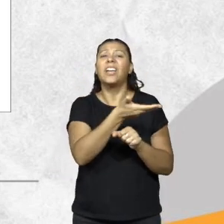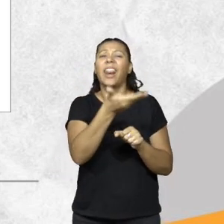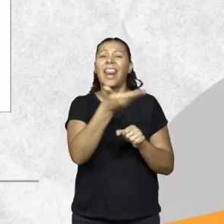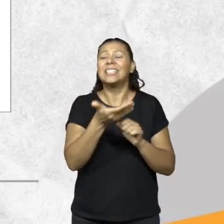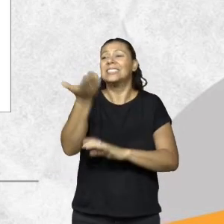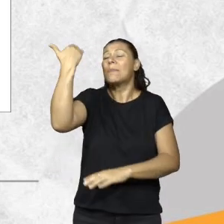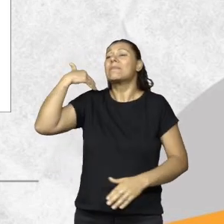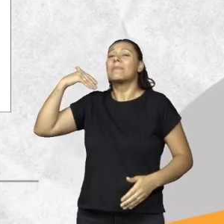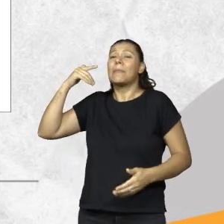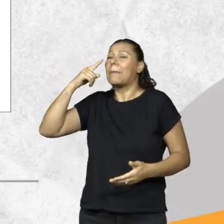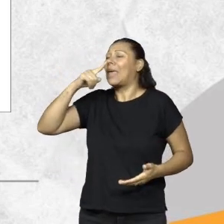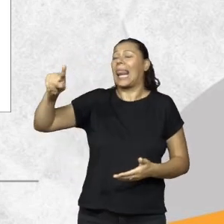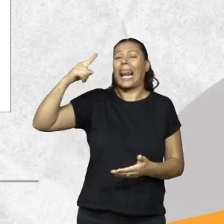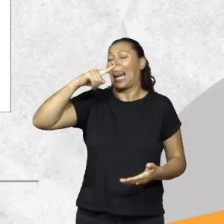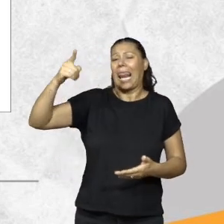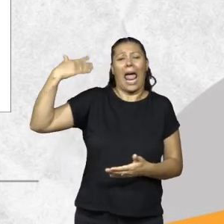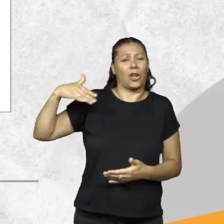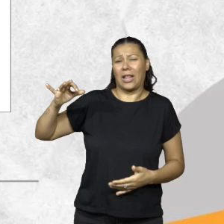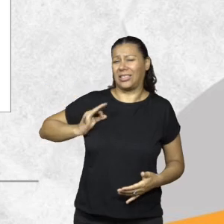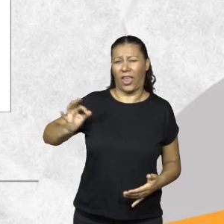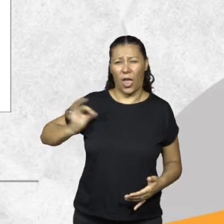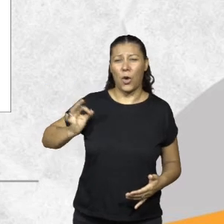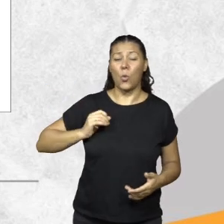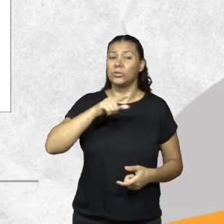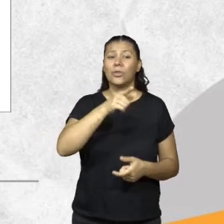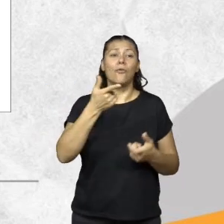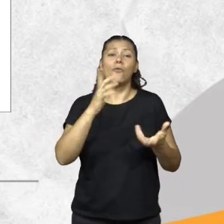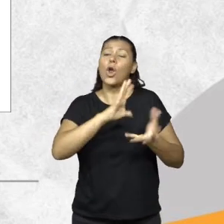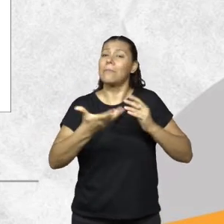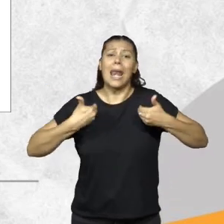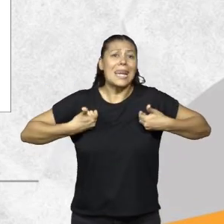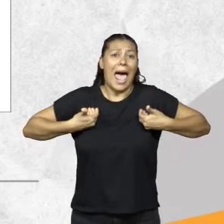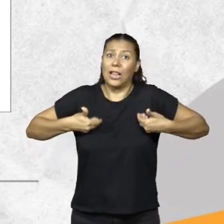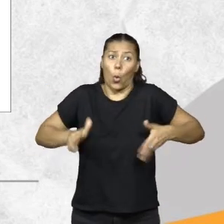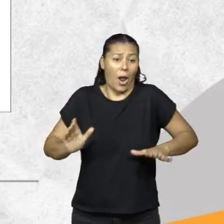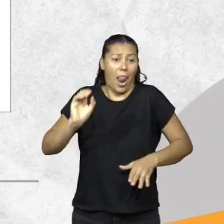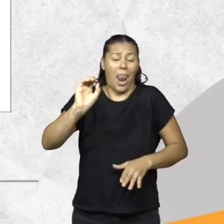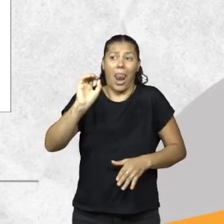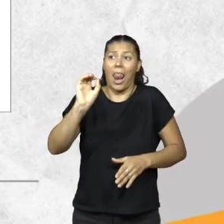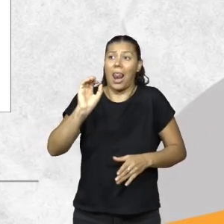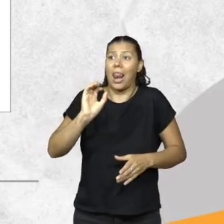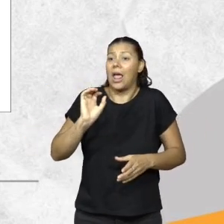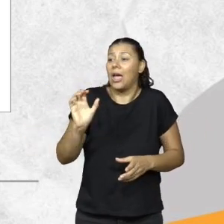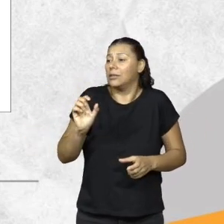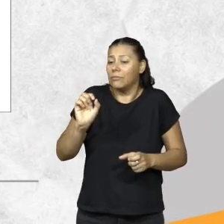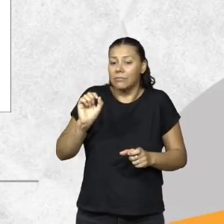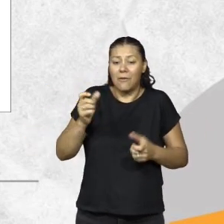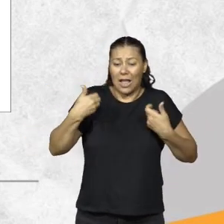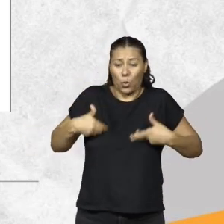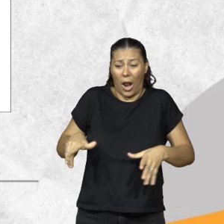que respiramos, están de forma natural en los cuerpos, en los sistemas